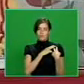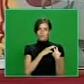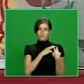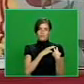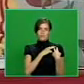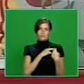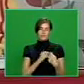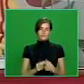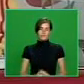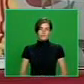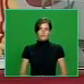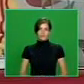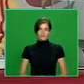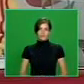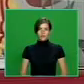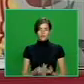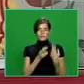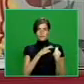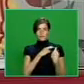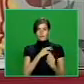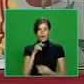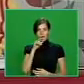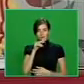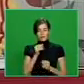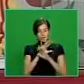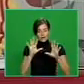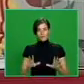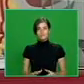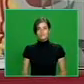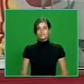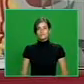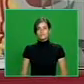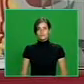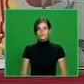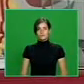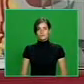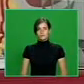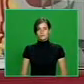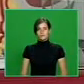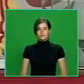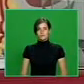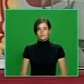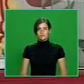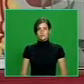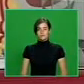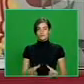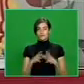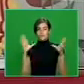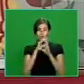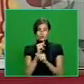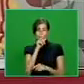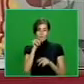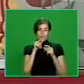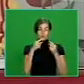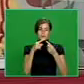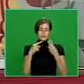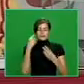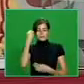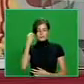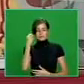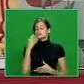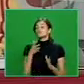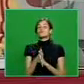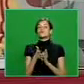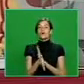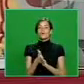responsabilidad con responsabilidad yo todas estas noches Me he hecho 1 preguntas sobre